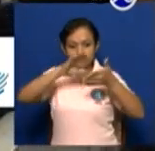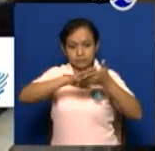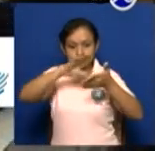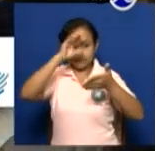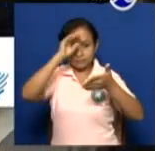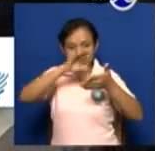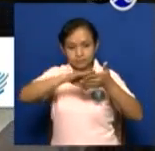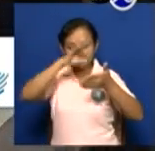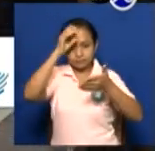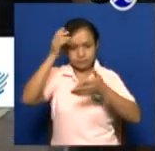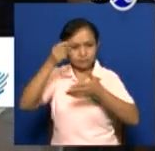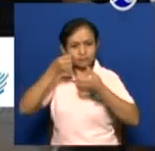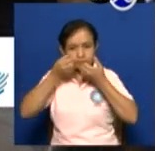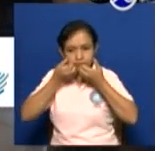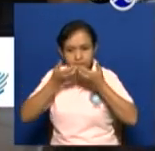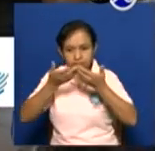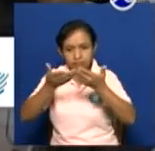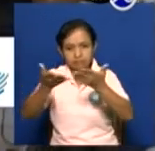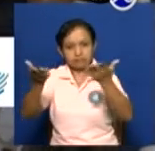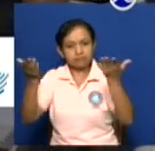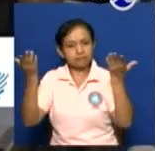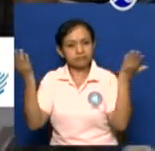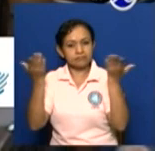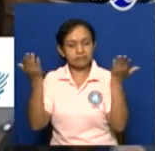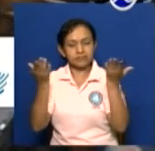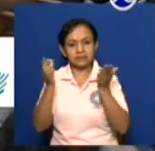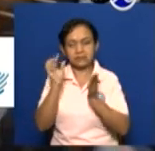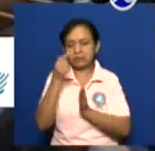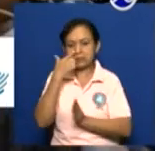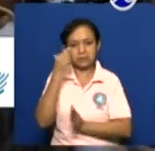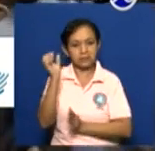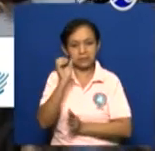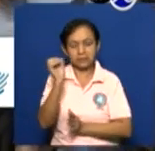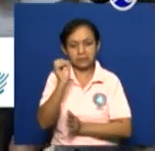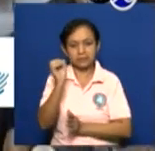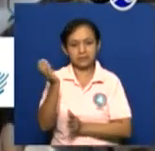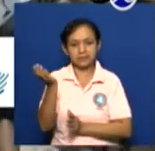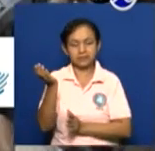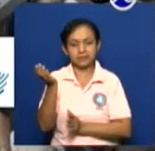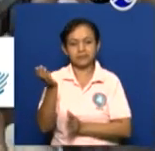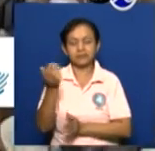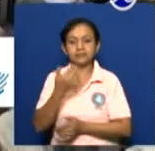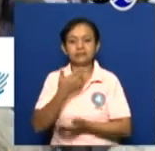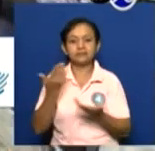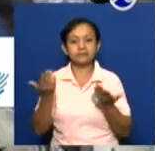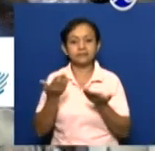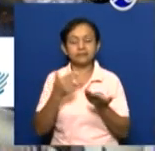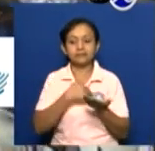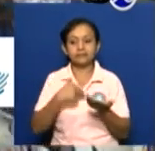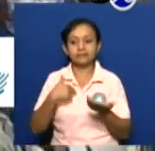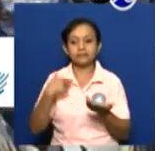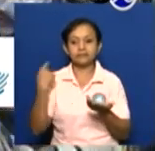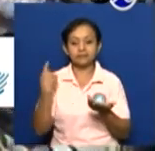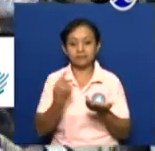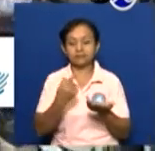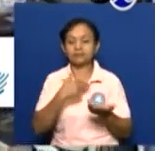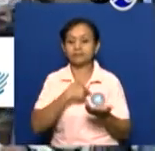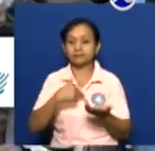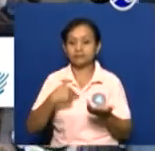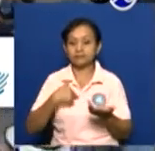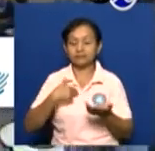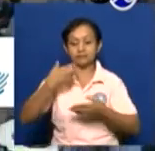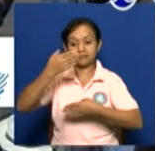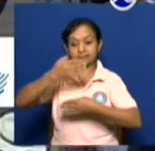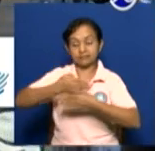de la propaganda. Un detalle poco conocido es que incluso llegó a actuar en